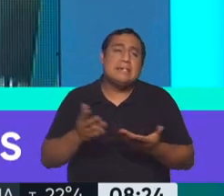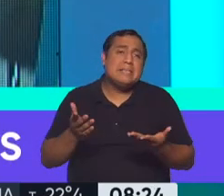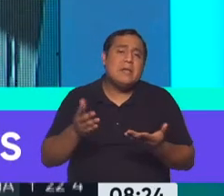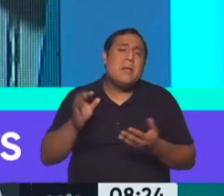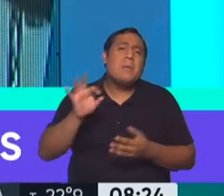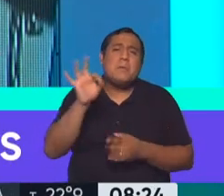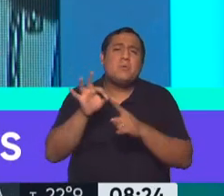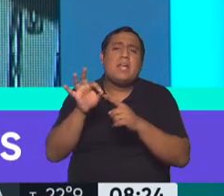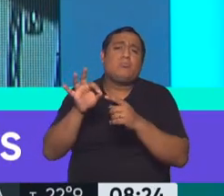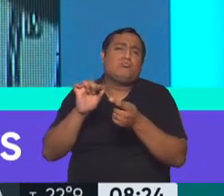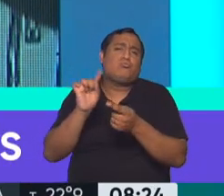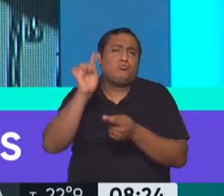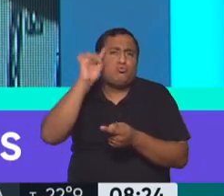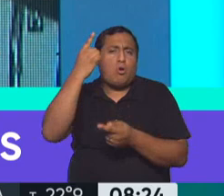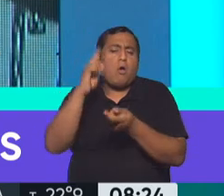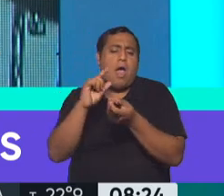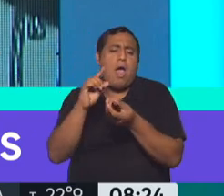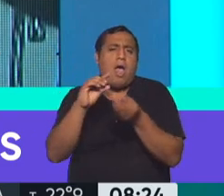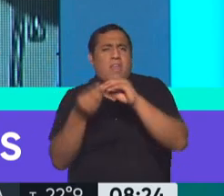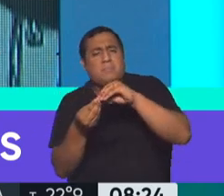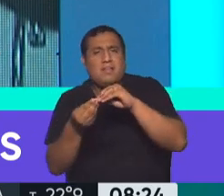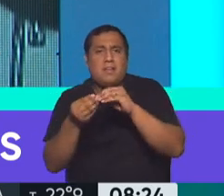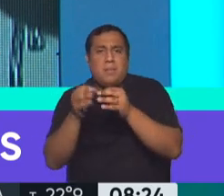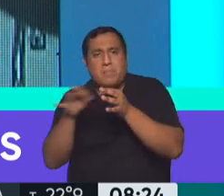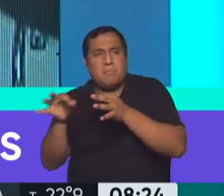se adapta para replicarse